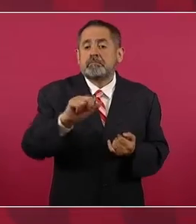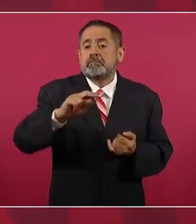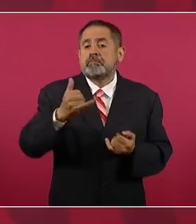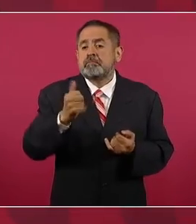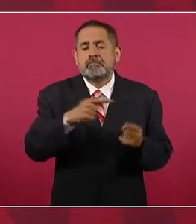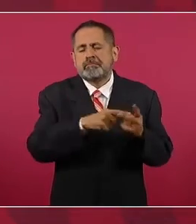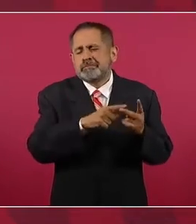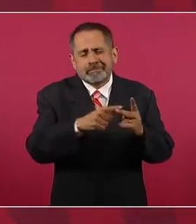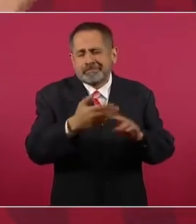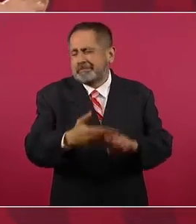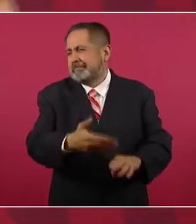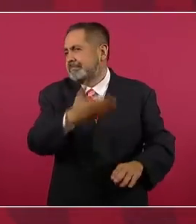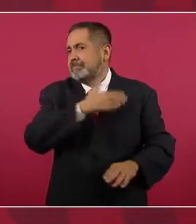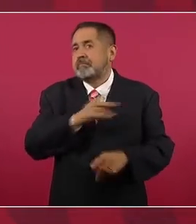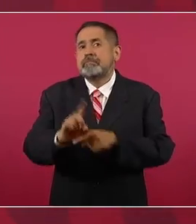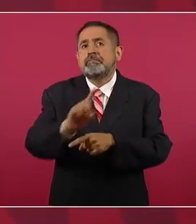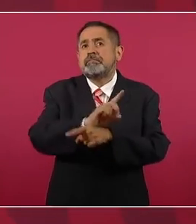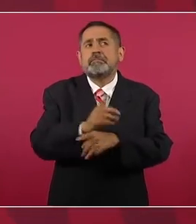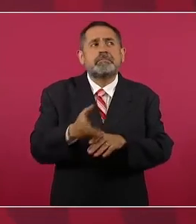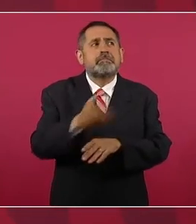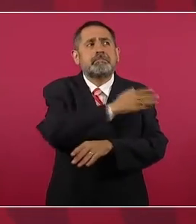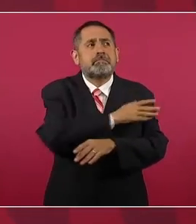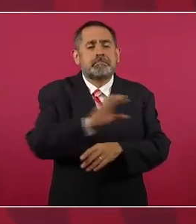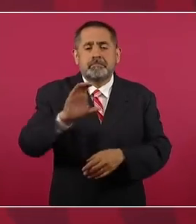desde Salinas,